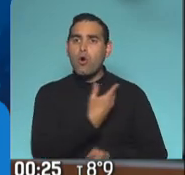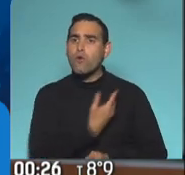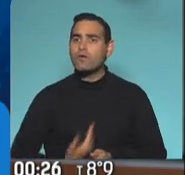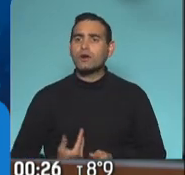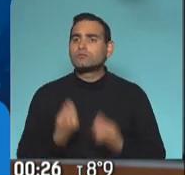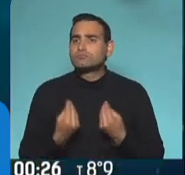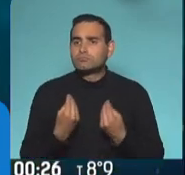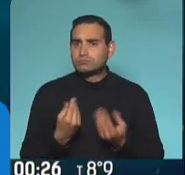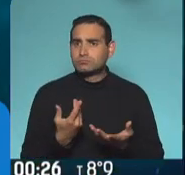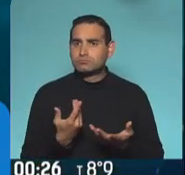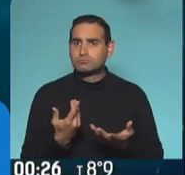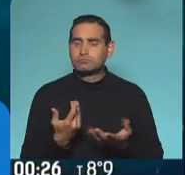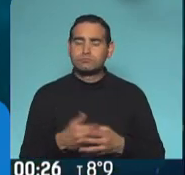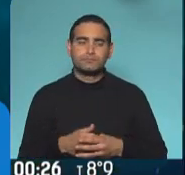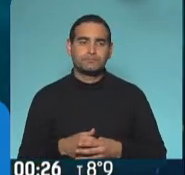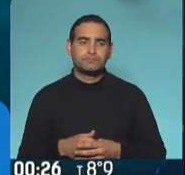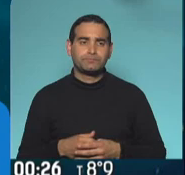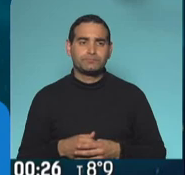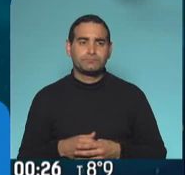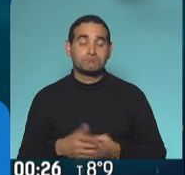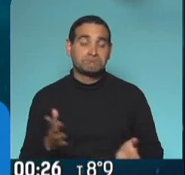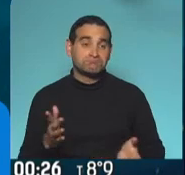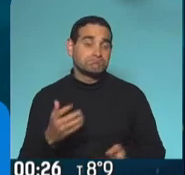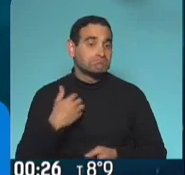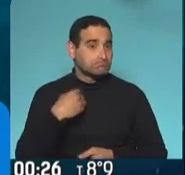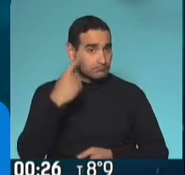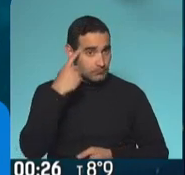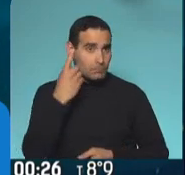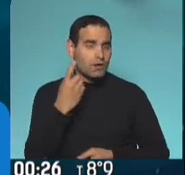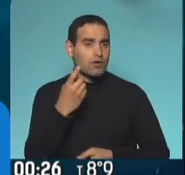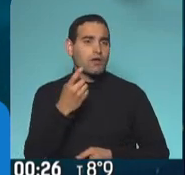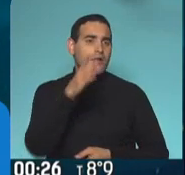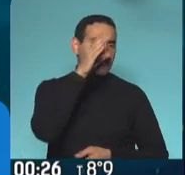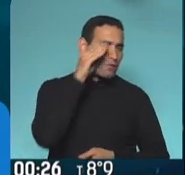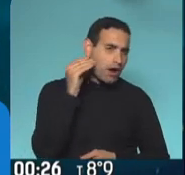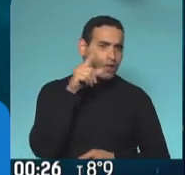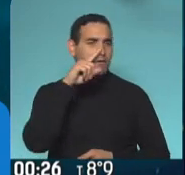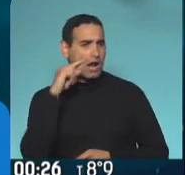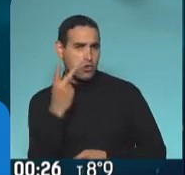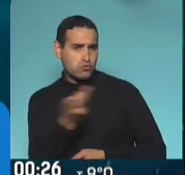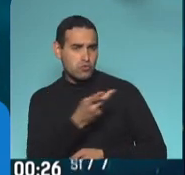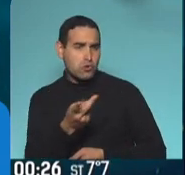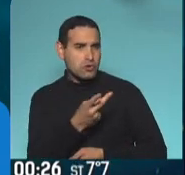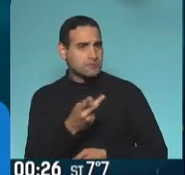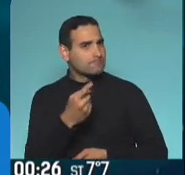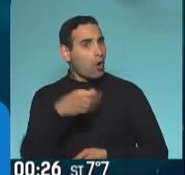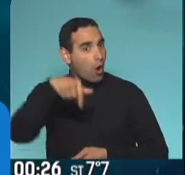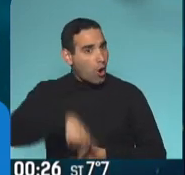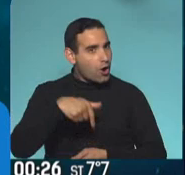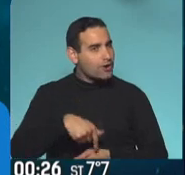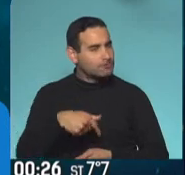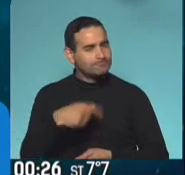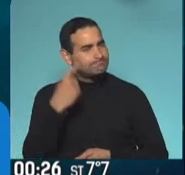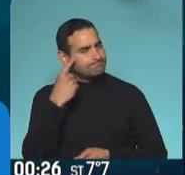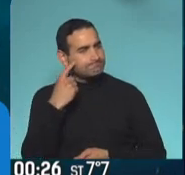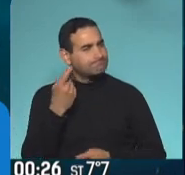moderar esto bueno el yo creo que la dupla fernández fernández o alberto fernández hoy debe estar debe estar